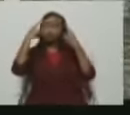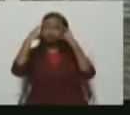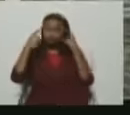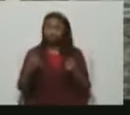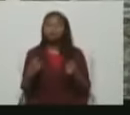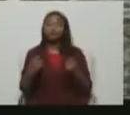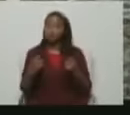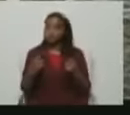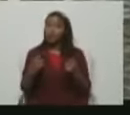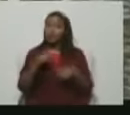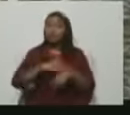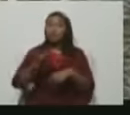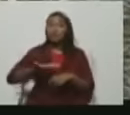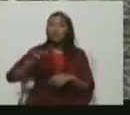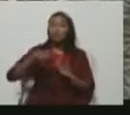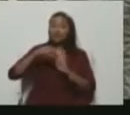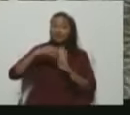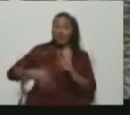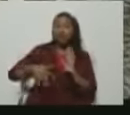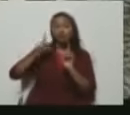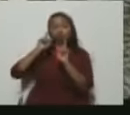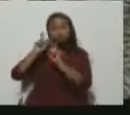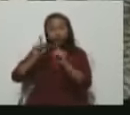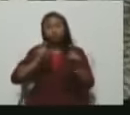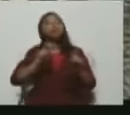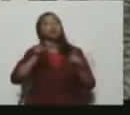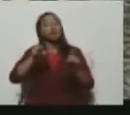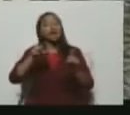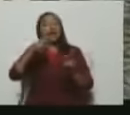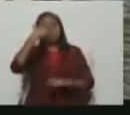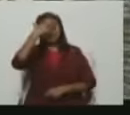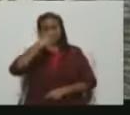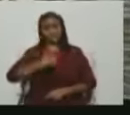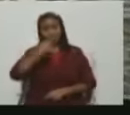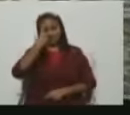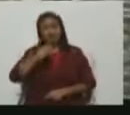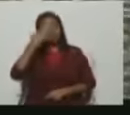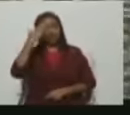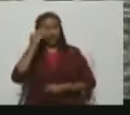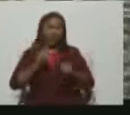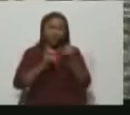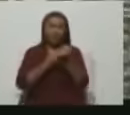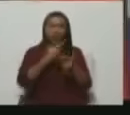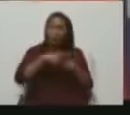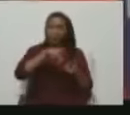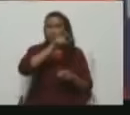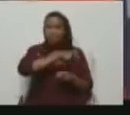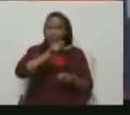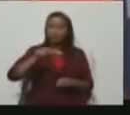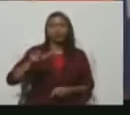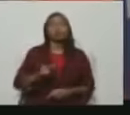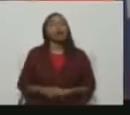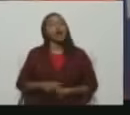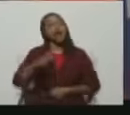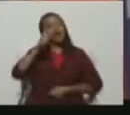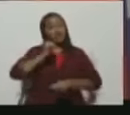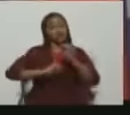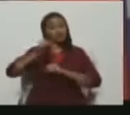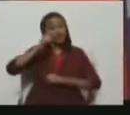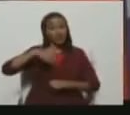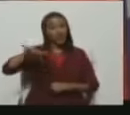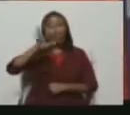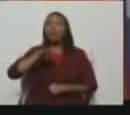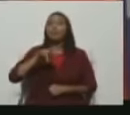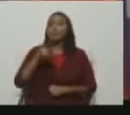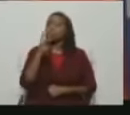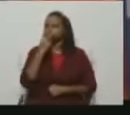fundamental para apoyar a otras personas. La Defensoría del Pueblo velará por la garantía de los derechos políticos y en especial por